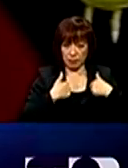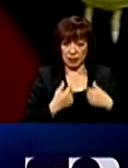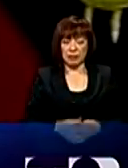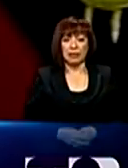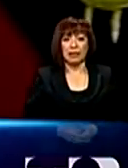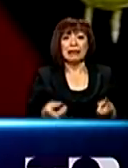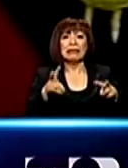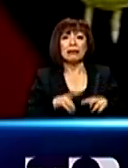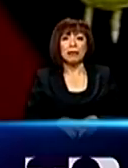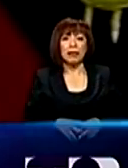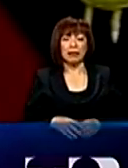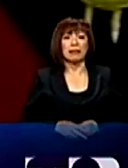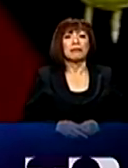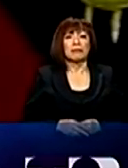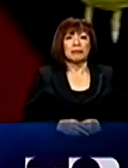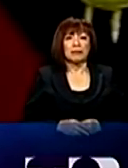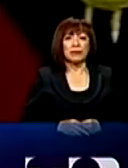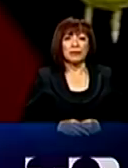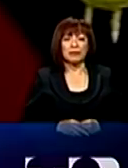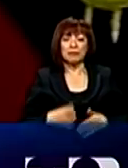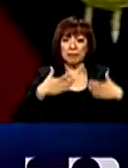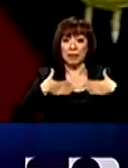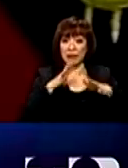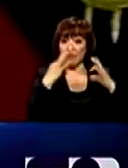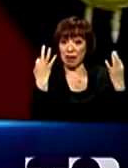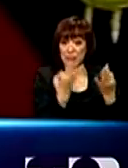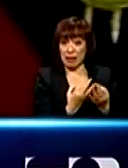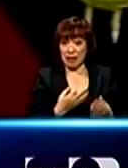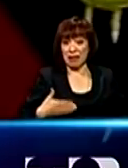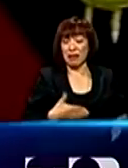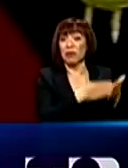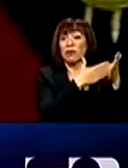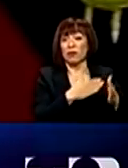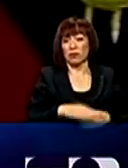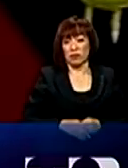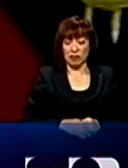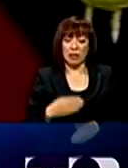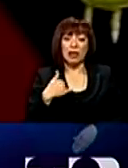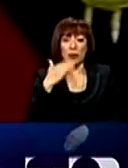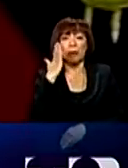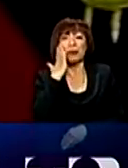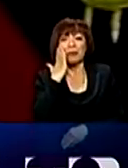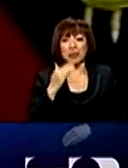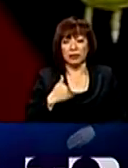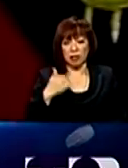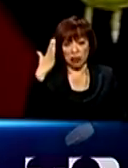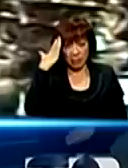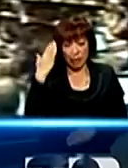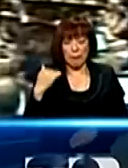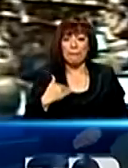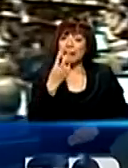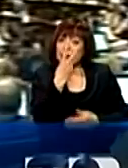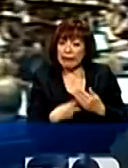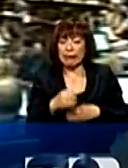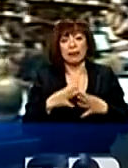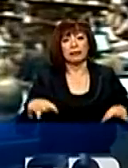más preciado que alguien puede tener, su familia. Y como madre, lo más sagrado que tengo en la vida, mi hija. Y también